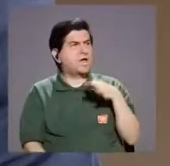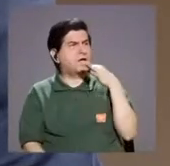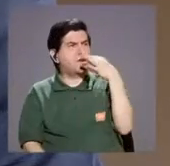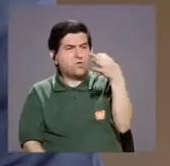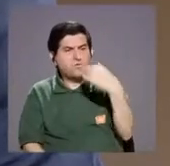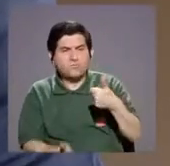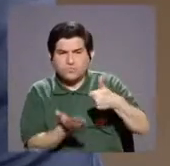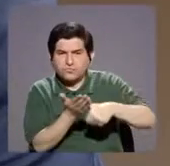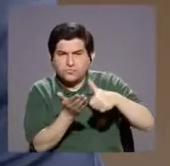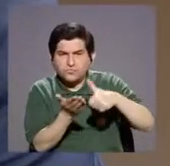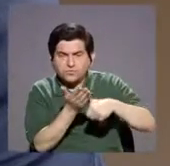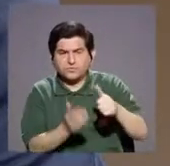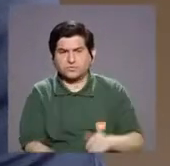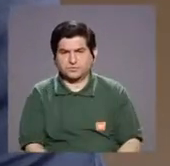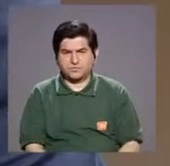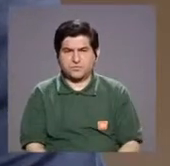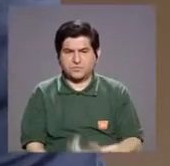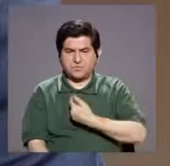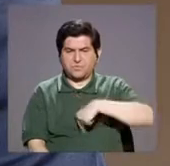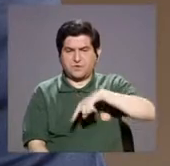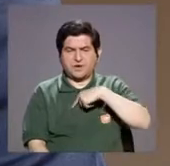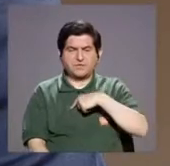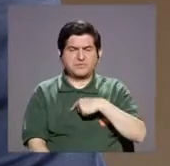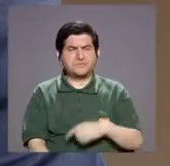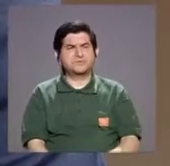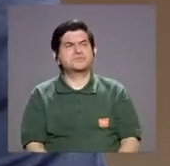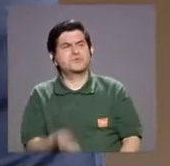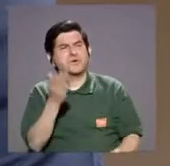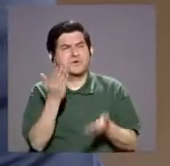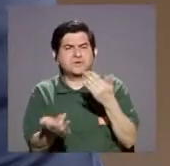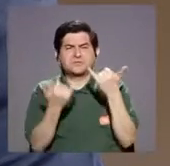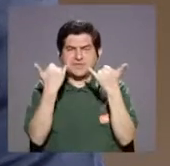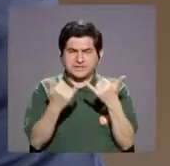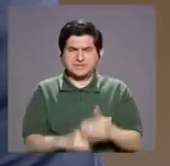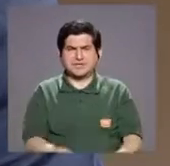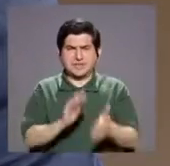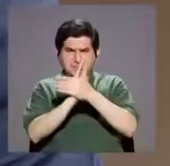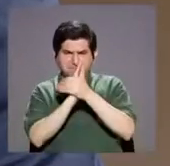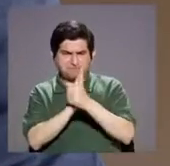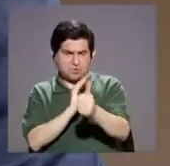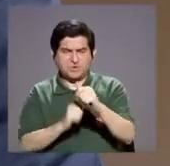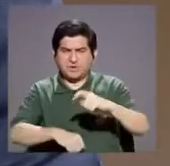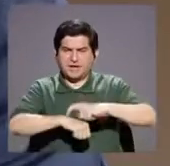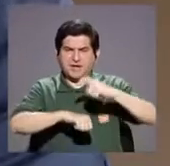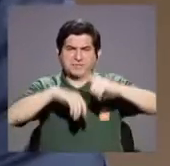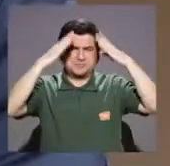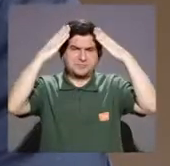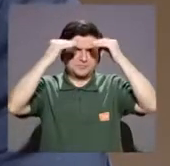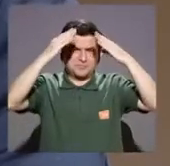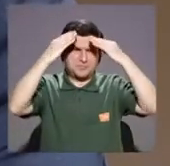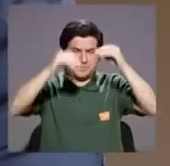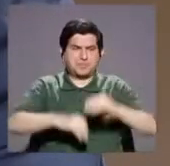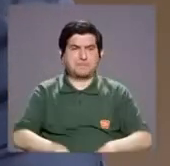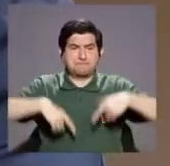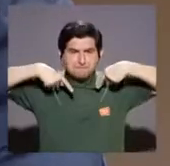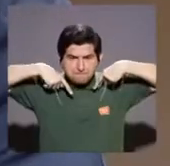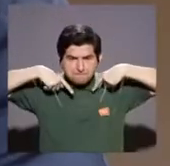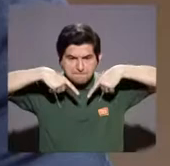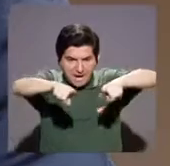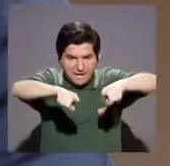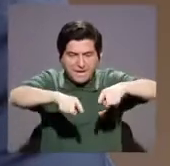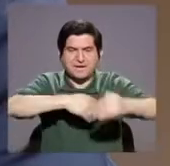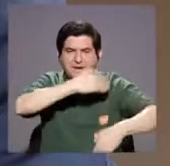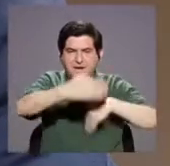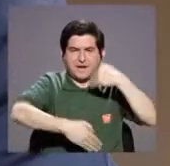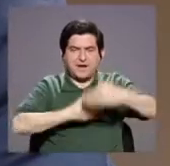vamos a tener yo diría una gran potencia a la hora de informar paralelamente a ese proceso electoral